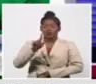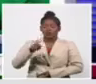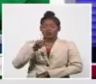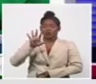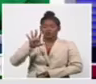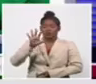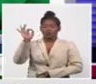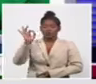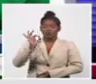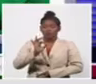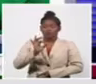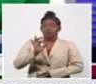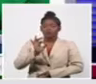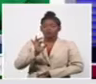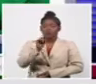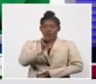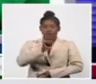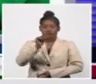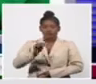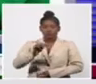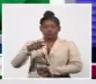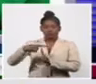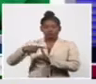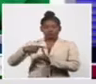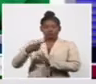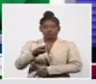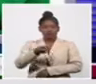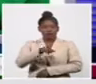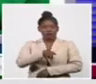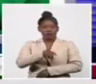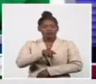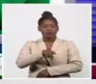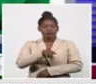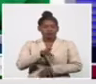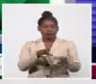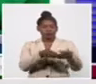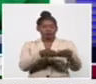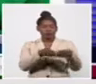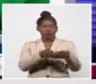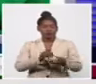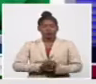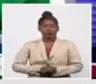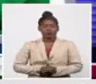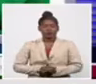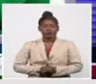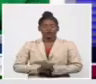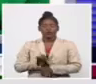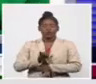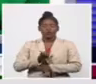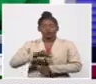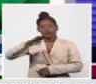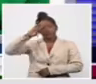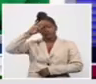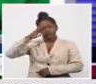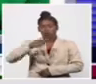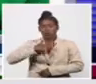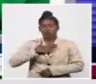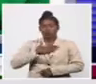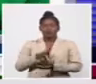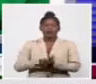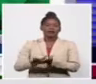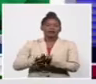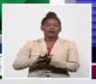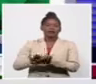55,5% de los casos diagnosticados ayer, de los pacientes diagnosticados ayer, asintomáticos. En otros momentos ha sido